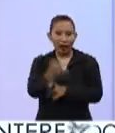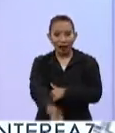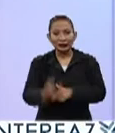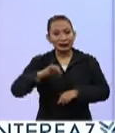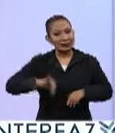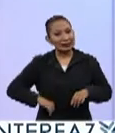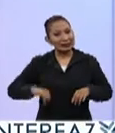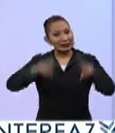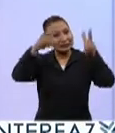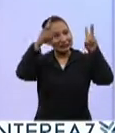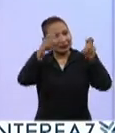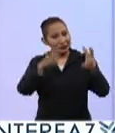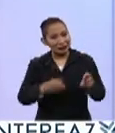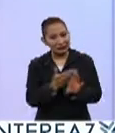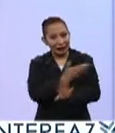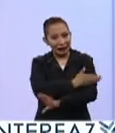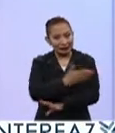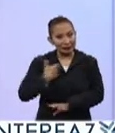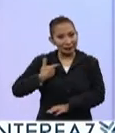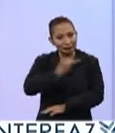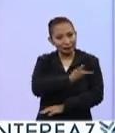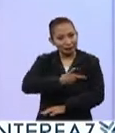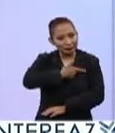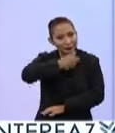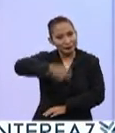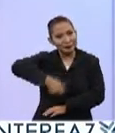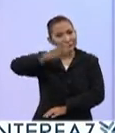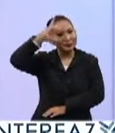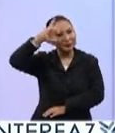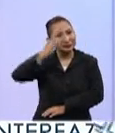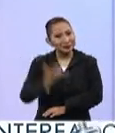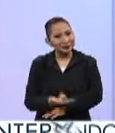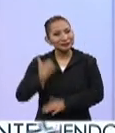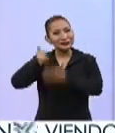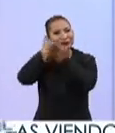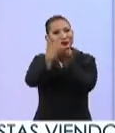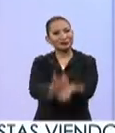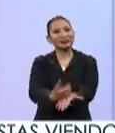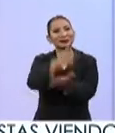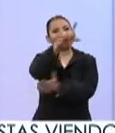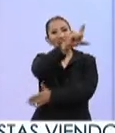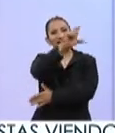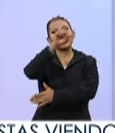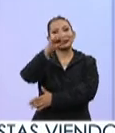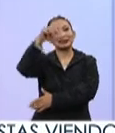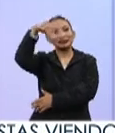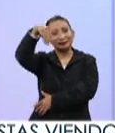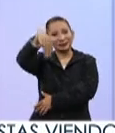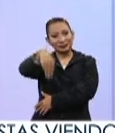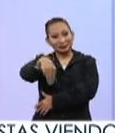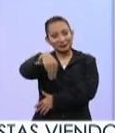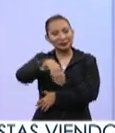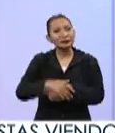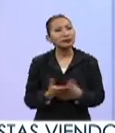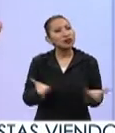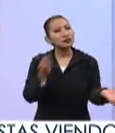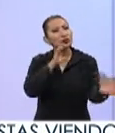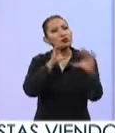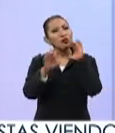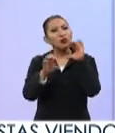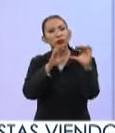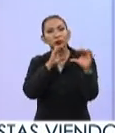estos interesantes temas. Antes, saludo con mucho gusto a Griselda Yebra, quien se encuentra en la lengua de señas mexicana. Nos